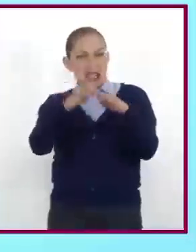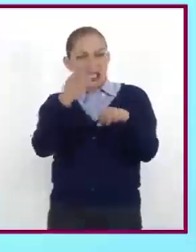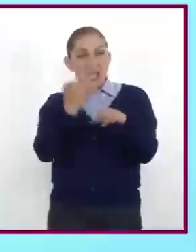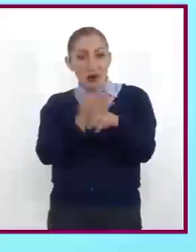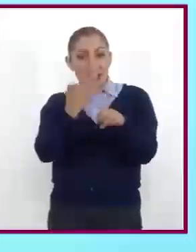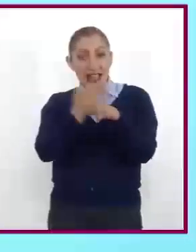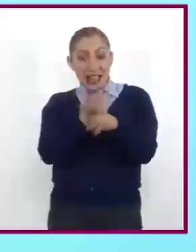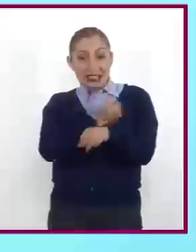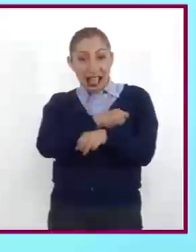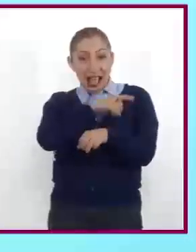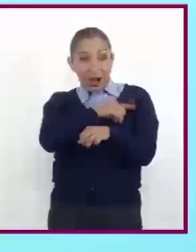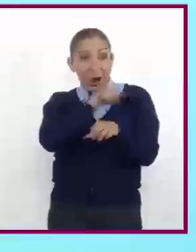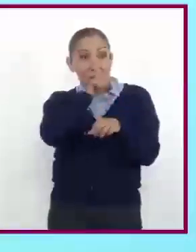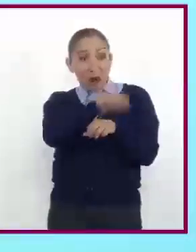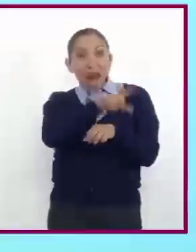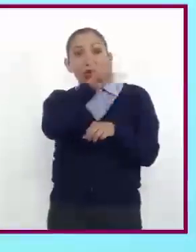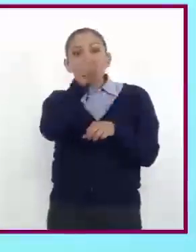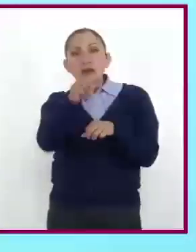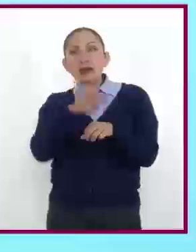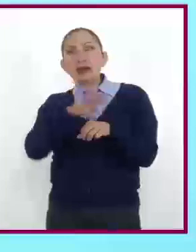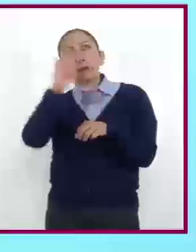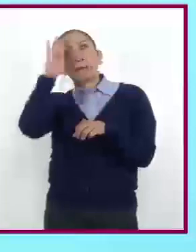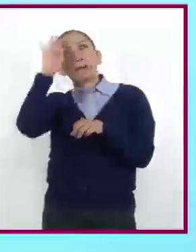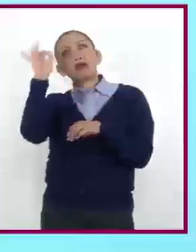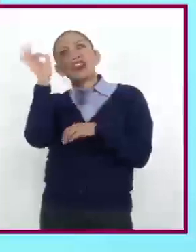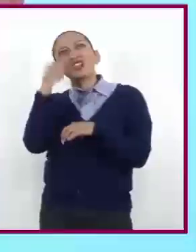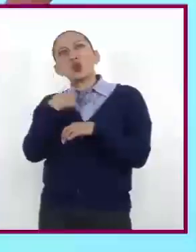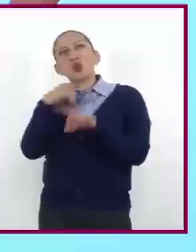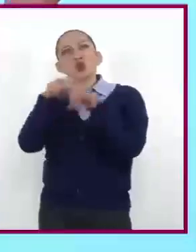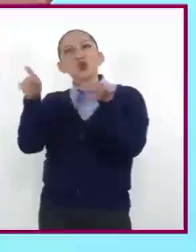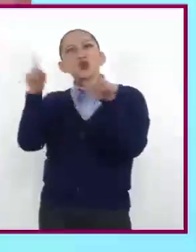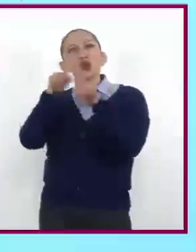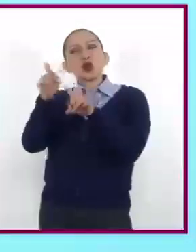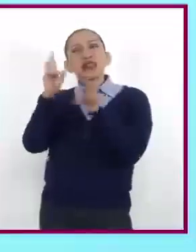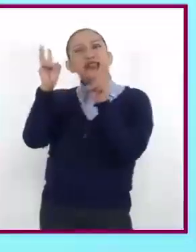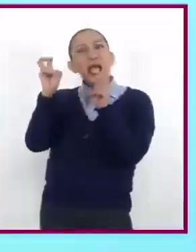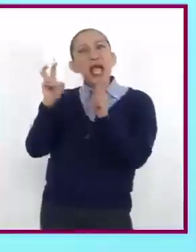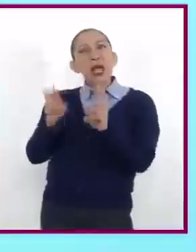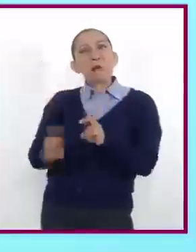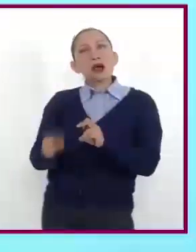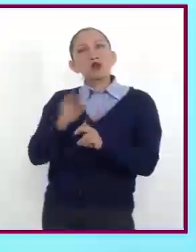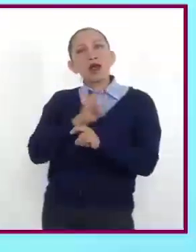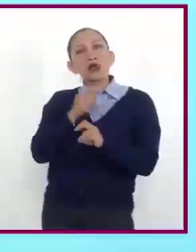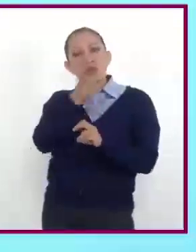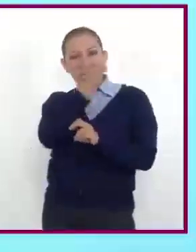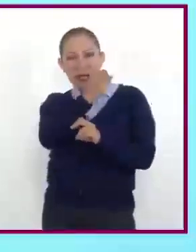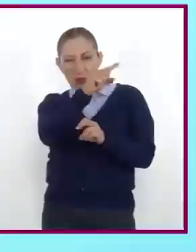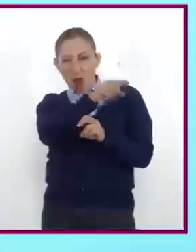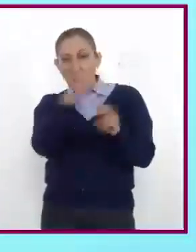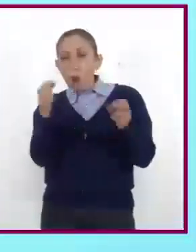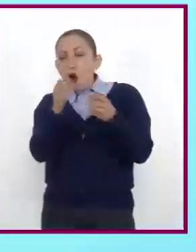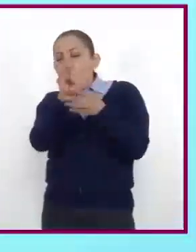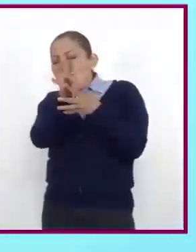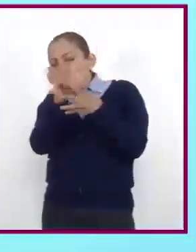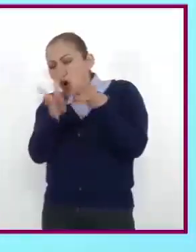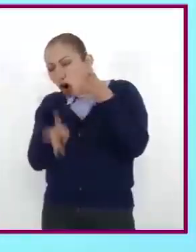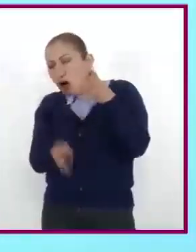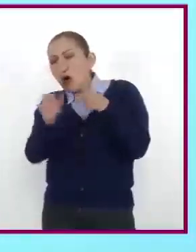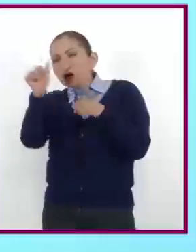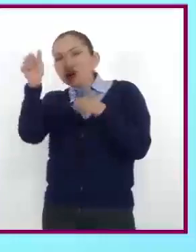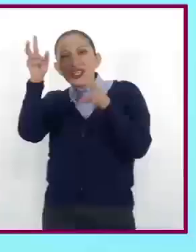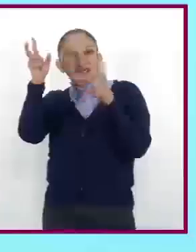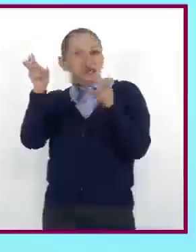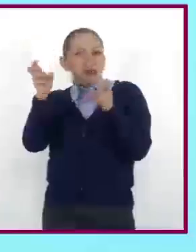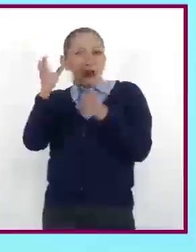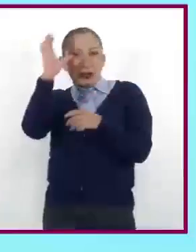estamos enfrentando les puede llevar a pensar en una amplia variedad de temas para investigar y conocer más acerca de la